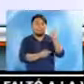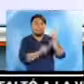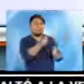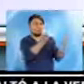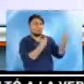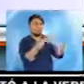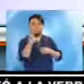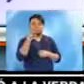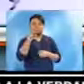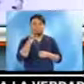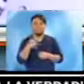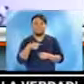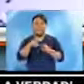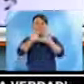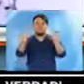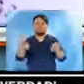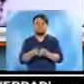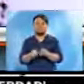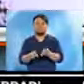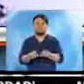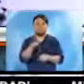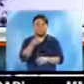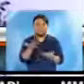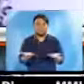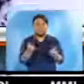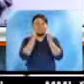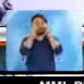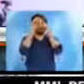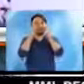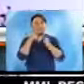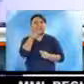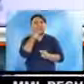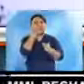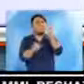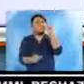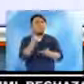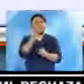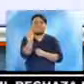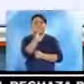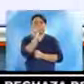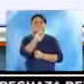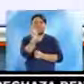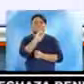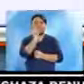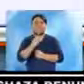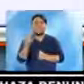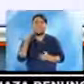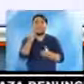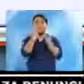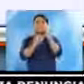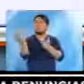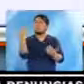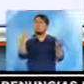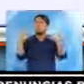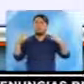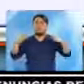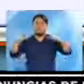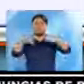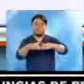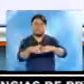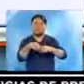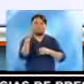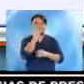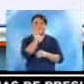Tal cual lo escuchó. No eran personas, ni una sola de las que usted ve en este video es una